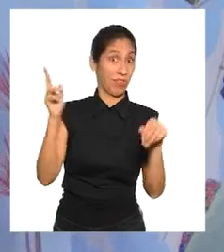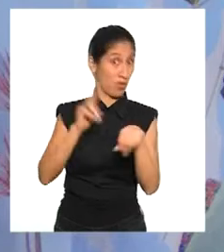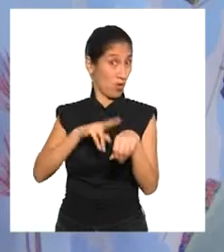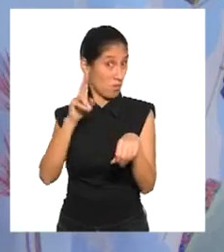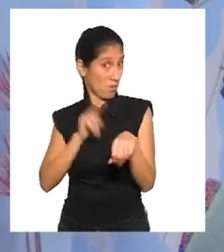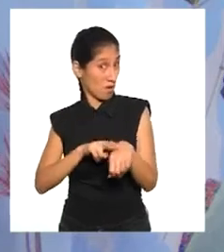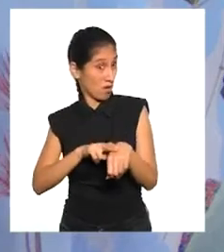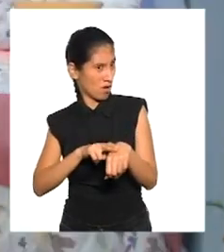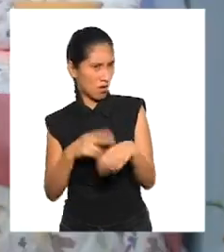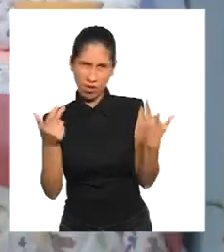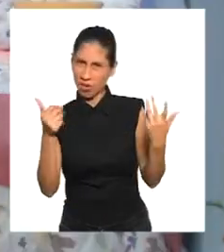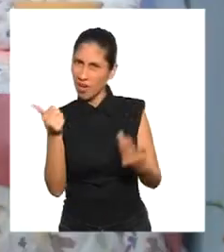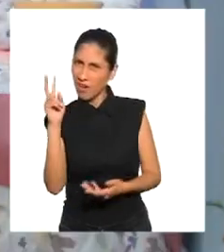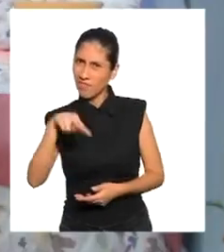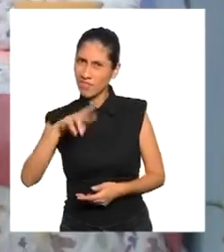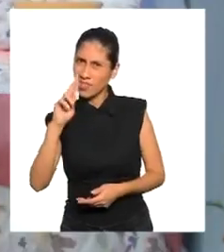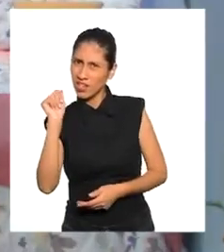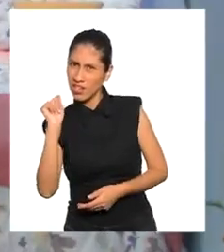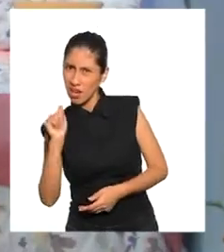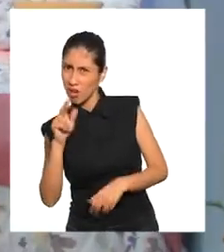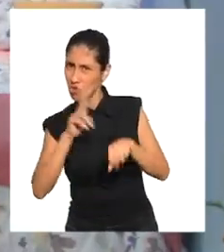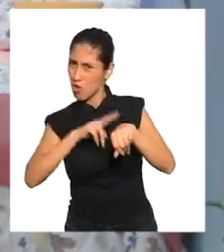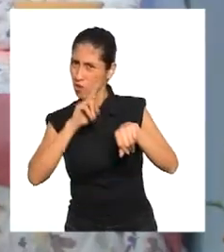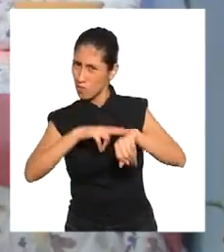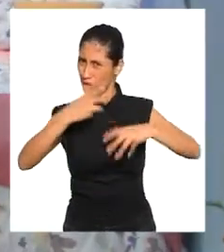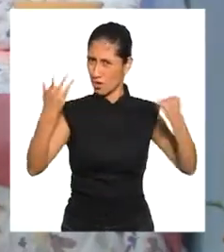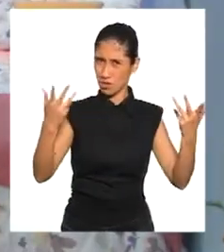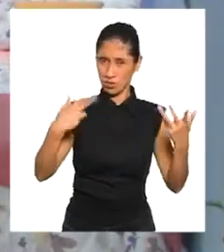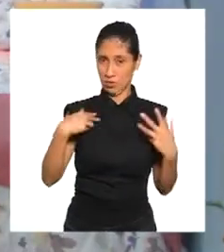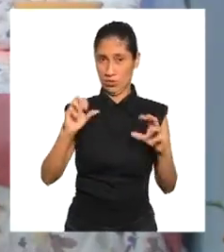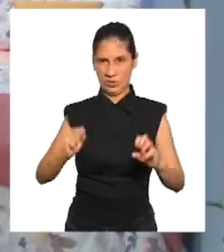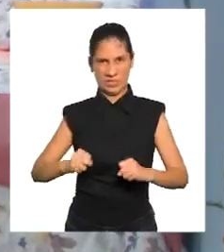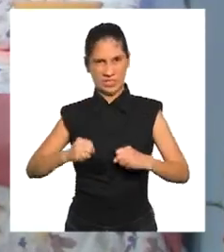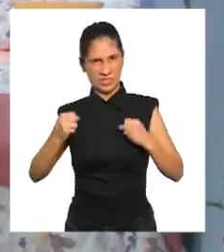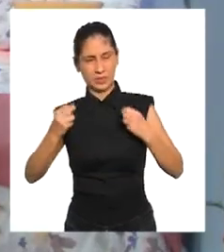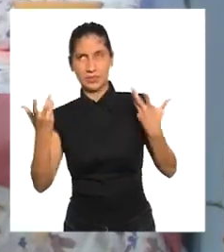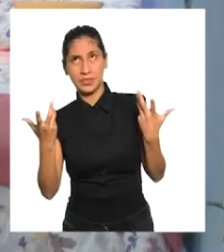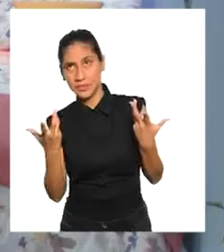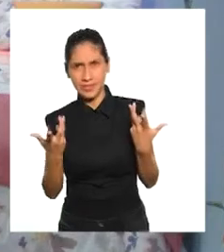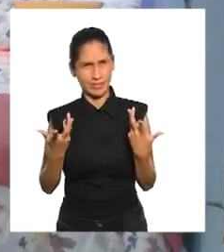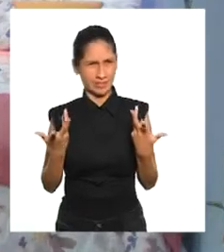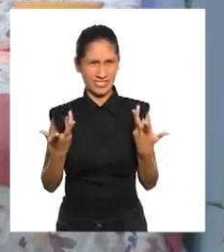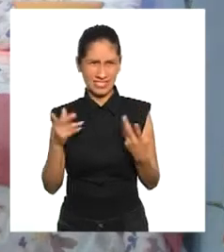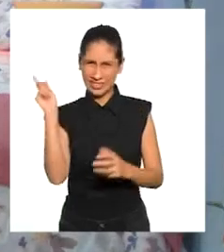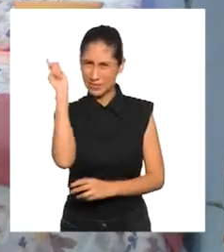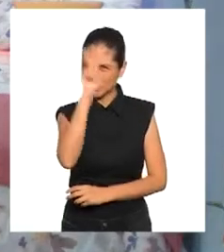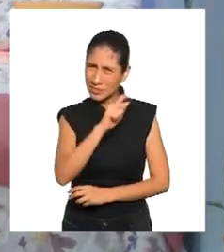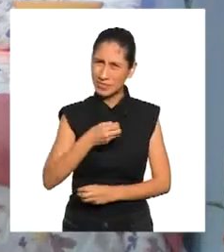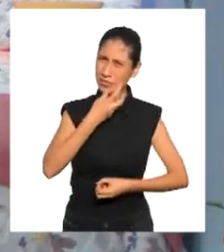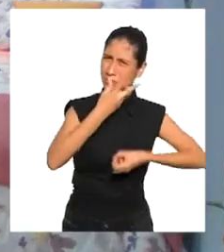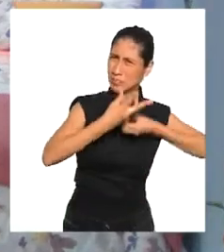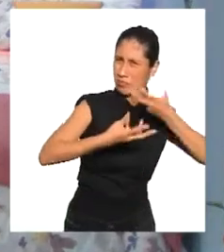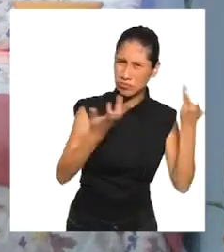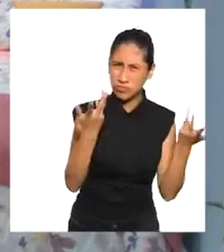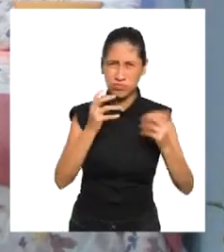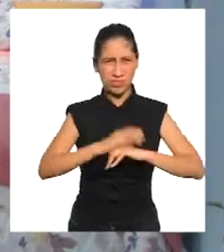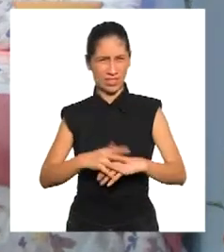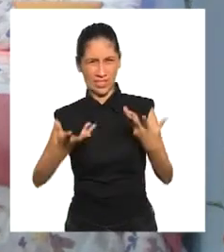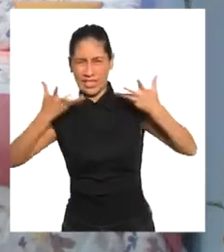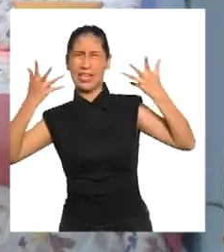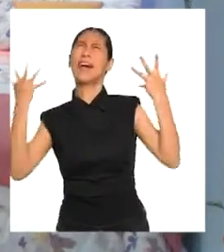¿Normal? Andrea, ¿normal? ¿En serio? ¿Normal? ¿Me molestó un poco? ¡Ay, qué difícil es expresar lo que uno